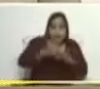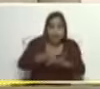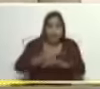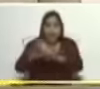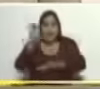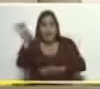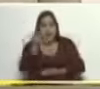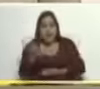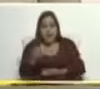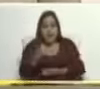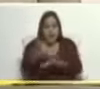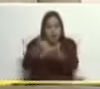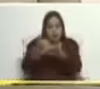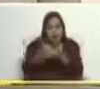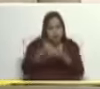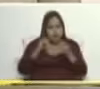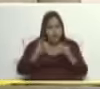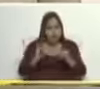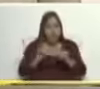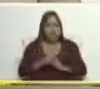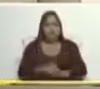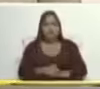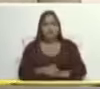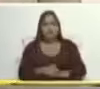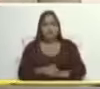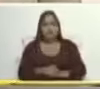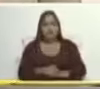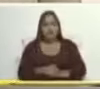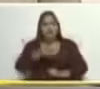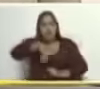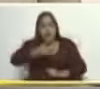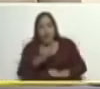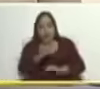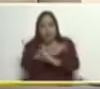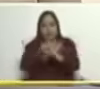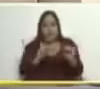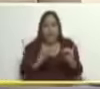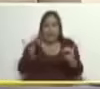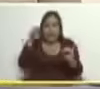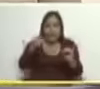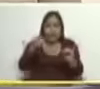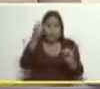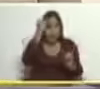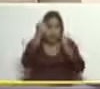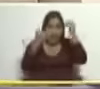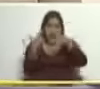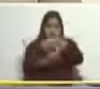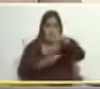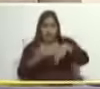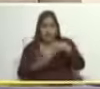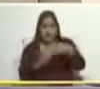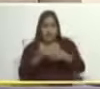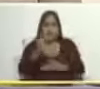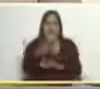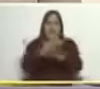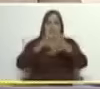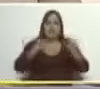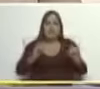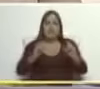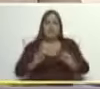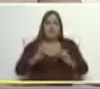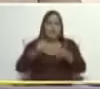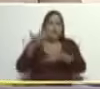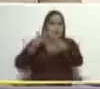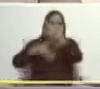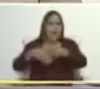y ayudarnos para concluir esta revolución de independencia que se inició